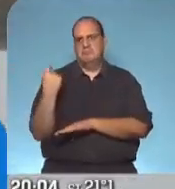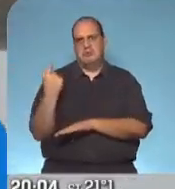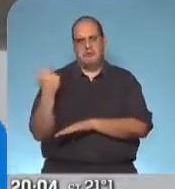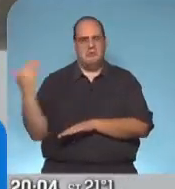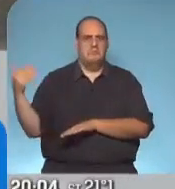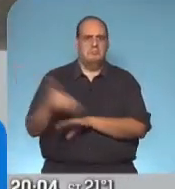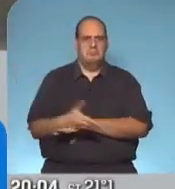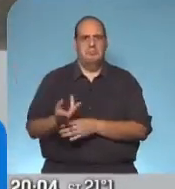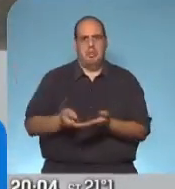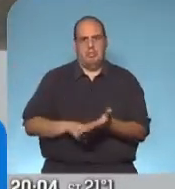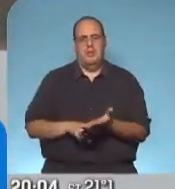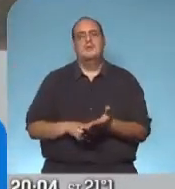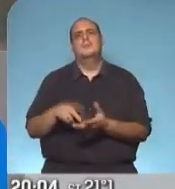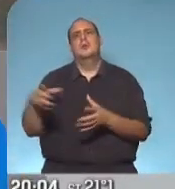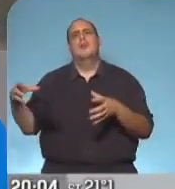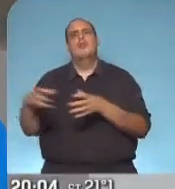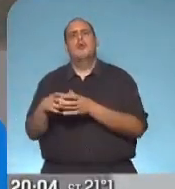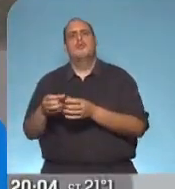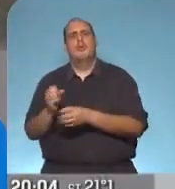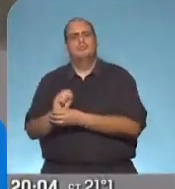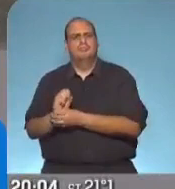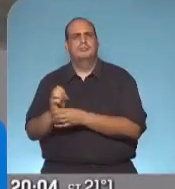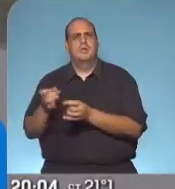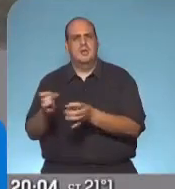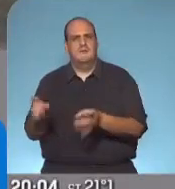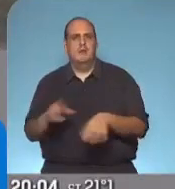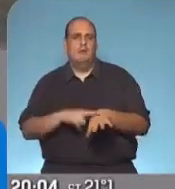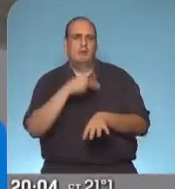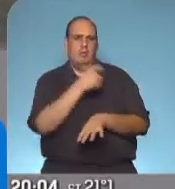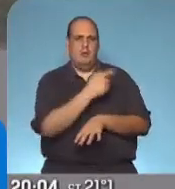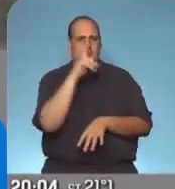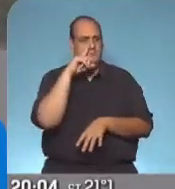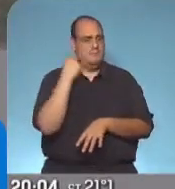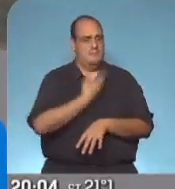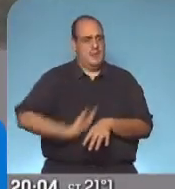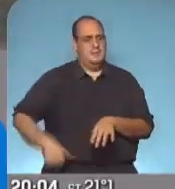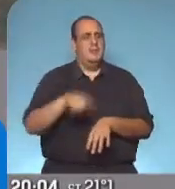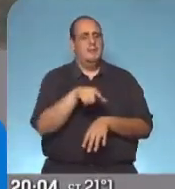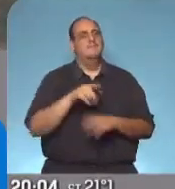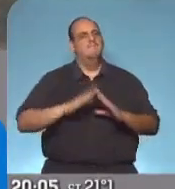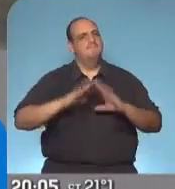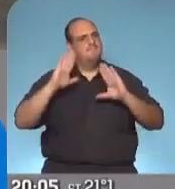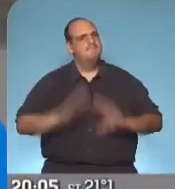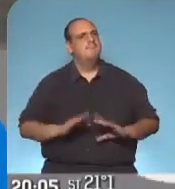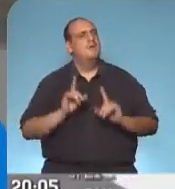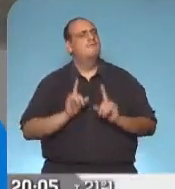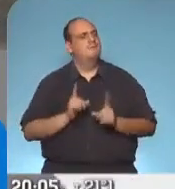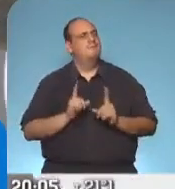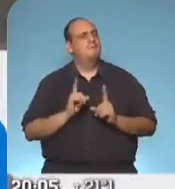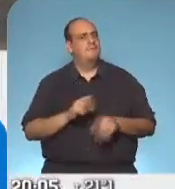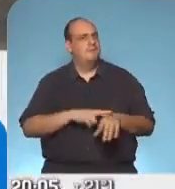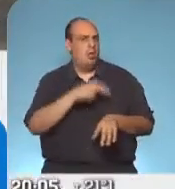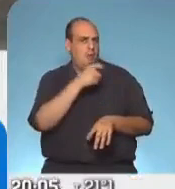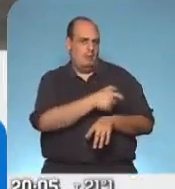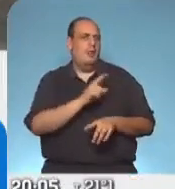Olivos, porque los infectólogos le recomendaron al presidente de la Nación continuar con el aislamiento preventivo, social y